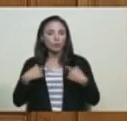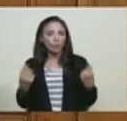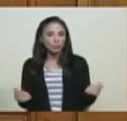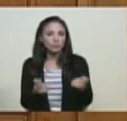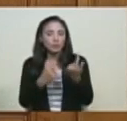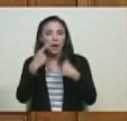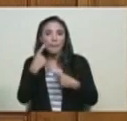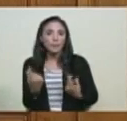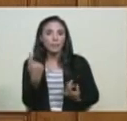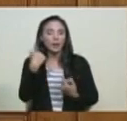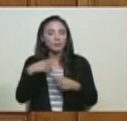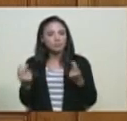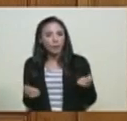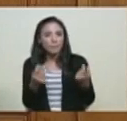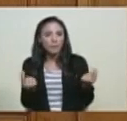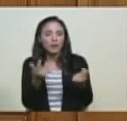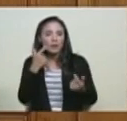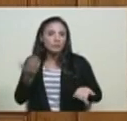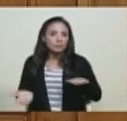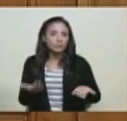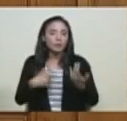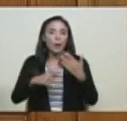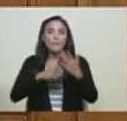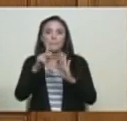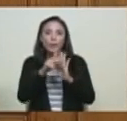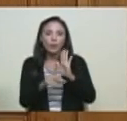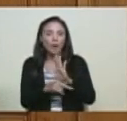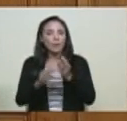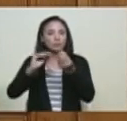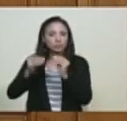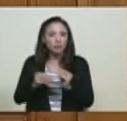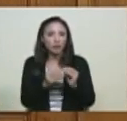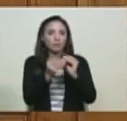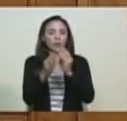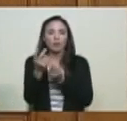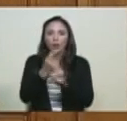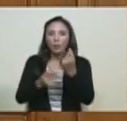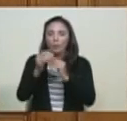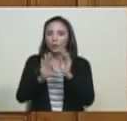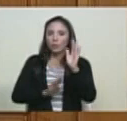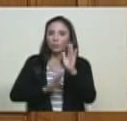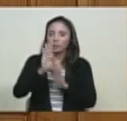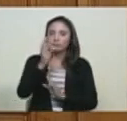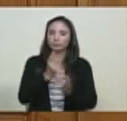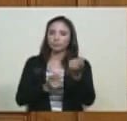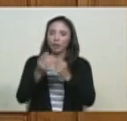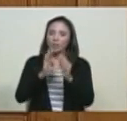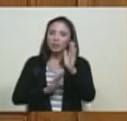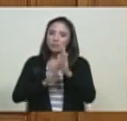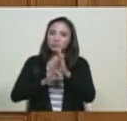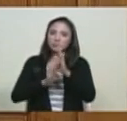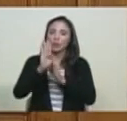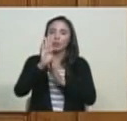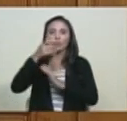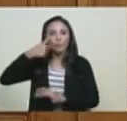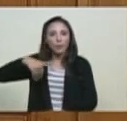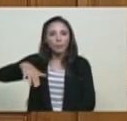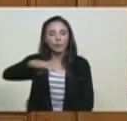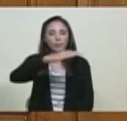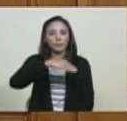activado las primeras acciones de un programa de recuperación económica, de crecimiento y